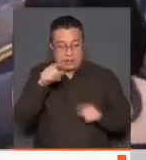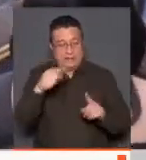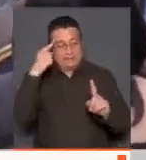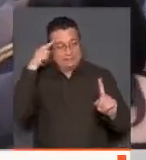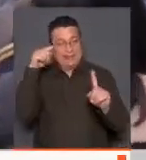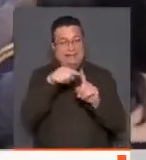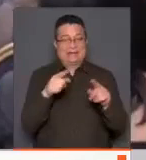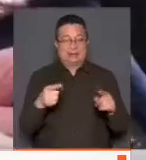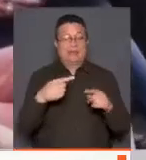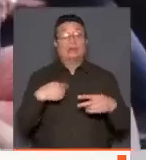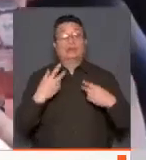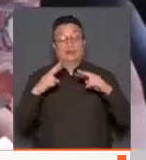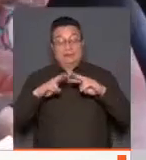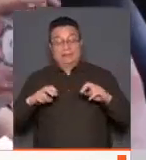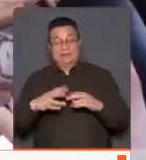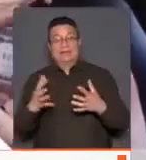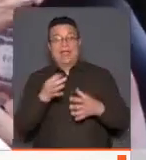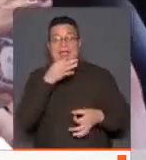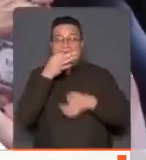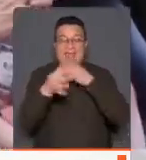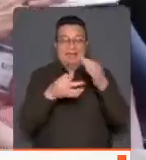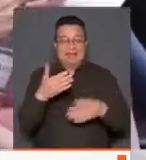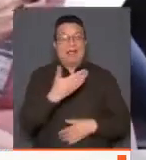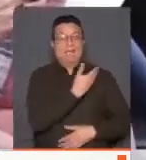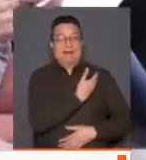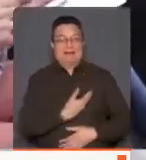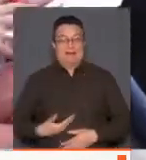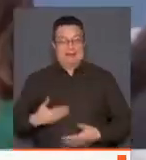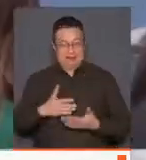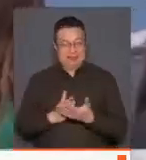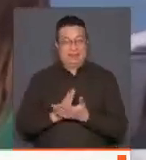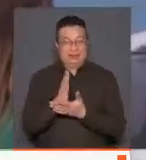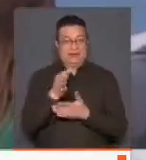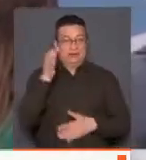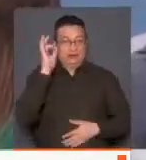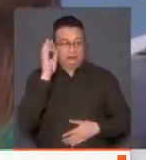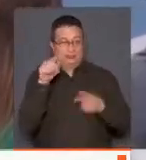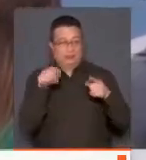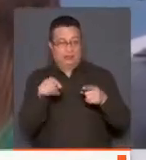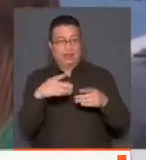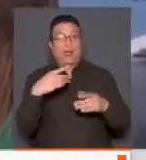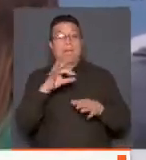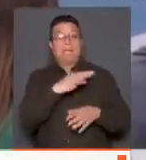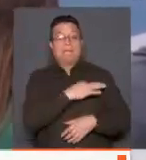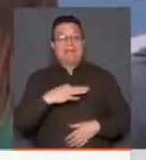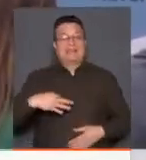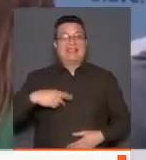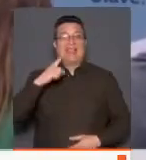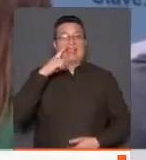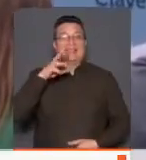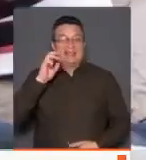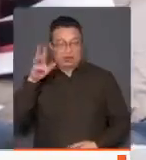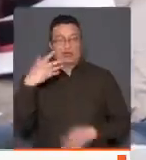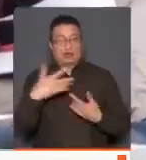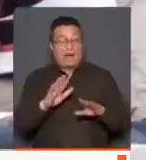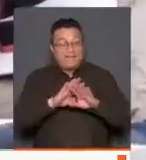revisar lo que dijo el mandatario al inicio de este cónclave y también las palabras de la ministra del Interior al finalizar esta jornada.